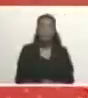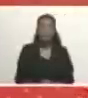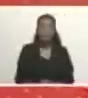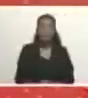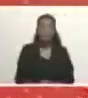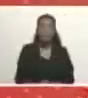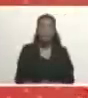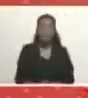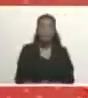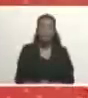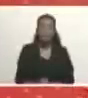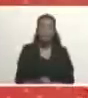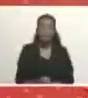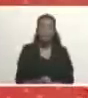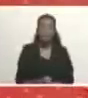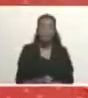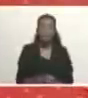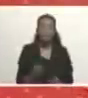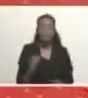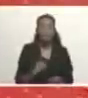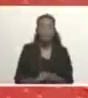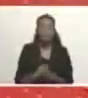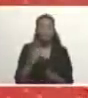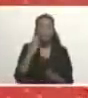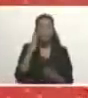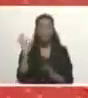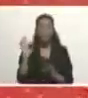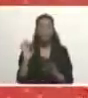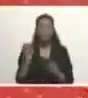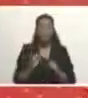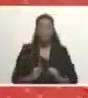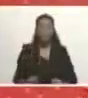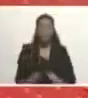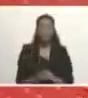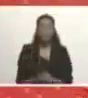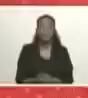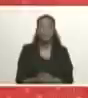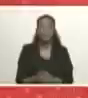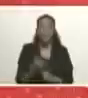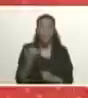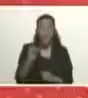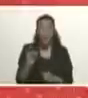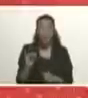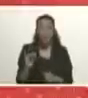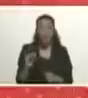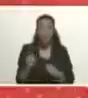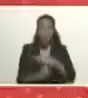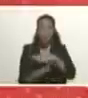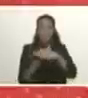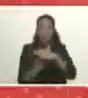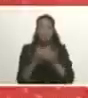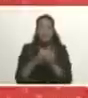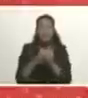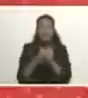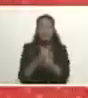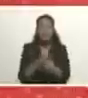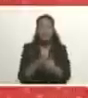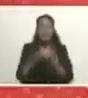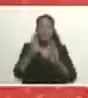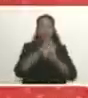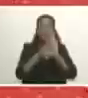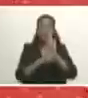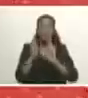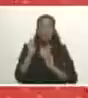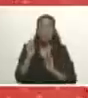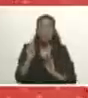tendrán una vinculación directa con la venidera Operación República. Estas son las bases de la guía de planeamiento institucional